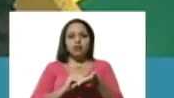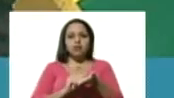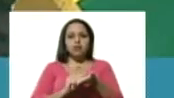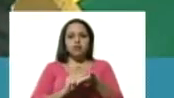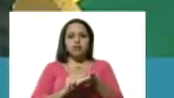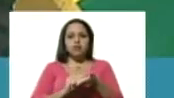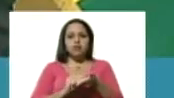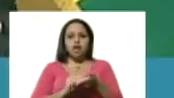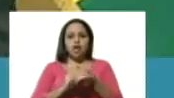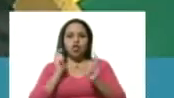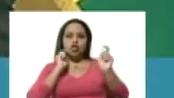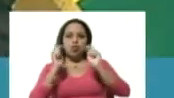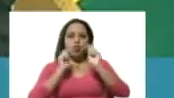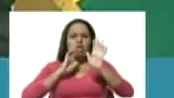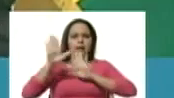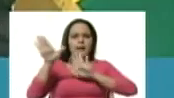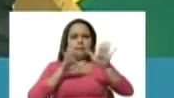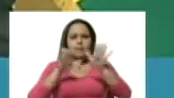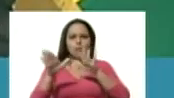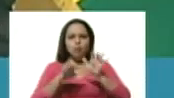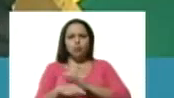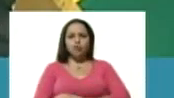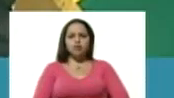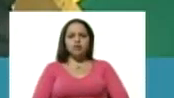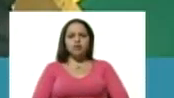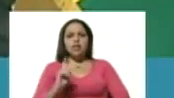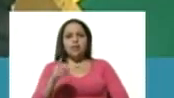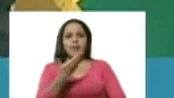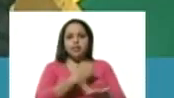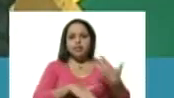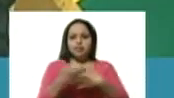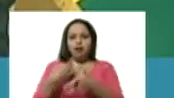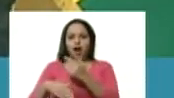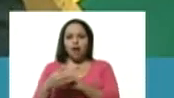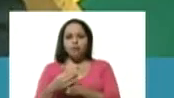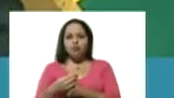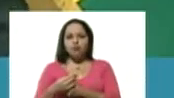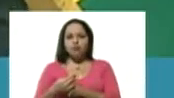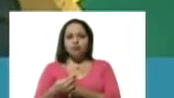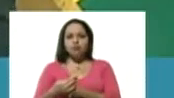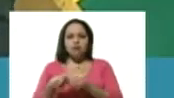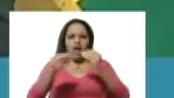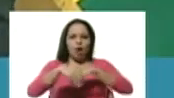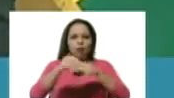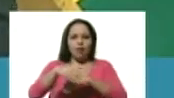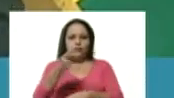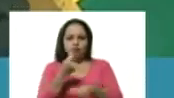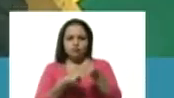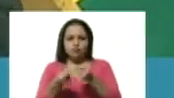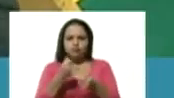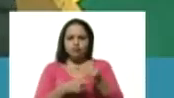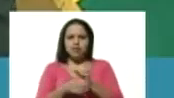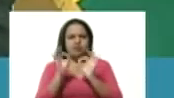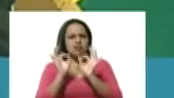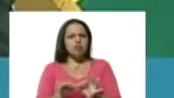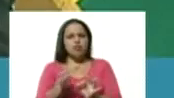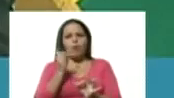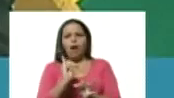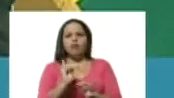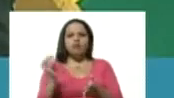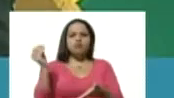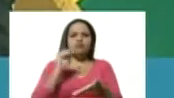dinámicas turísticas, las dinámicas de intercambio comercial, de negocio, seguramente van de nuevo